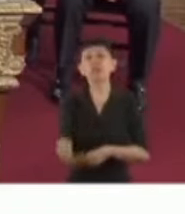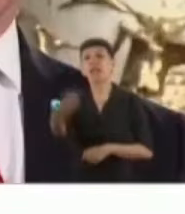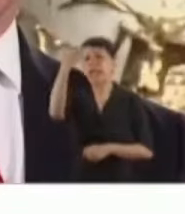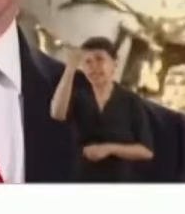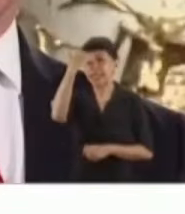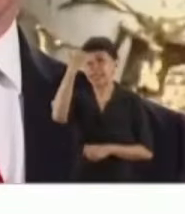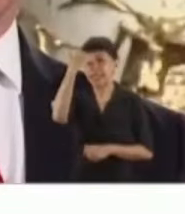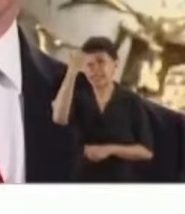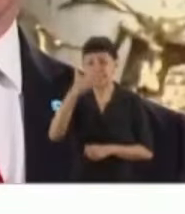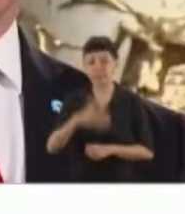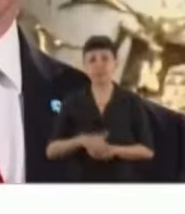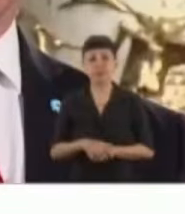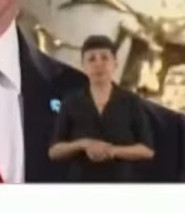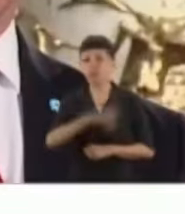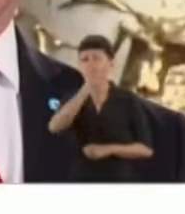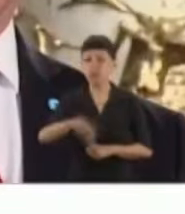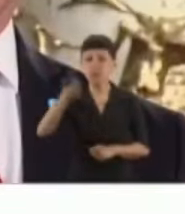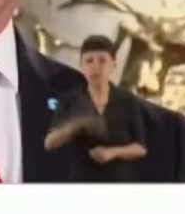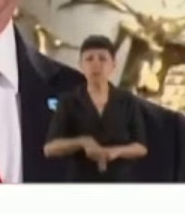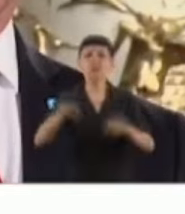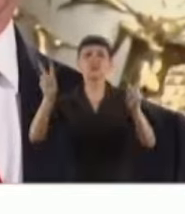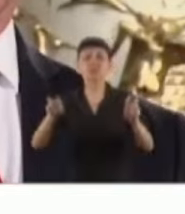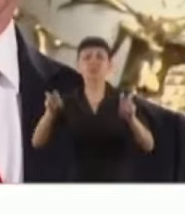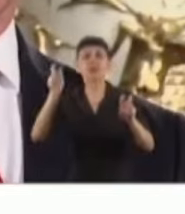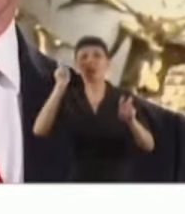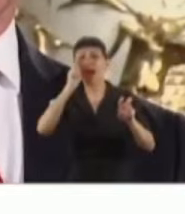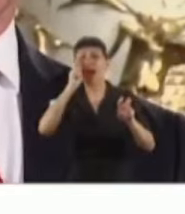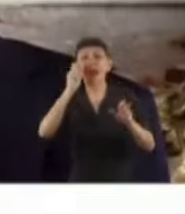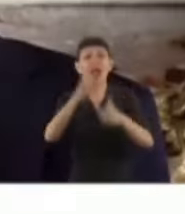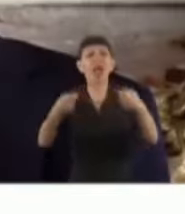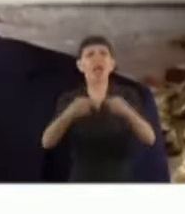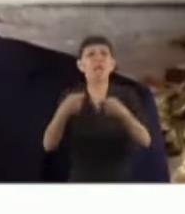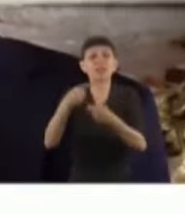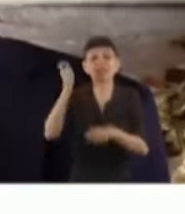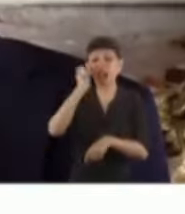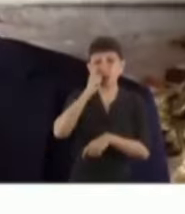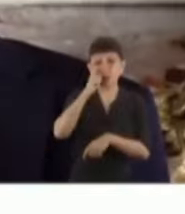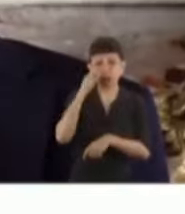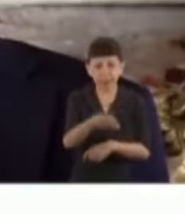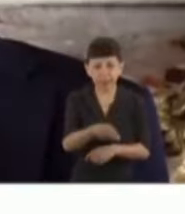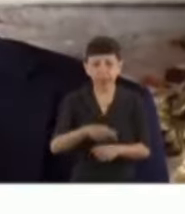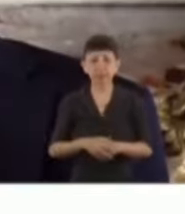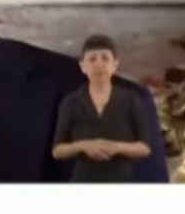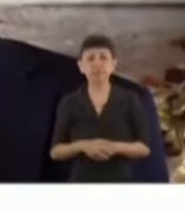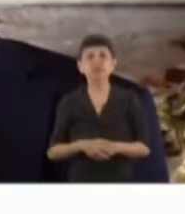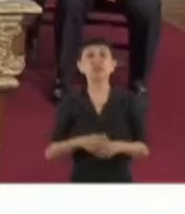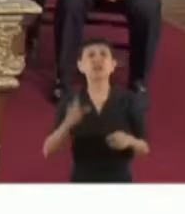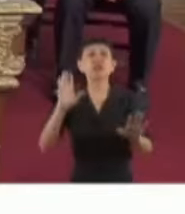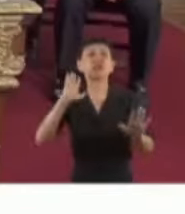cuando logramos cruzar los datos de aprobación con lo que fue el voto en las generales